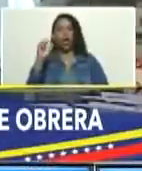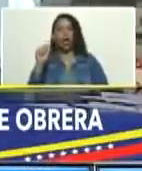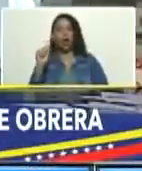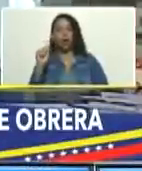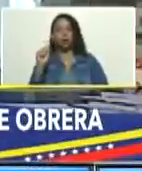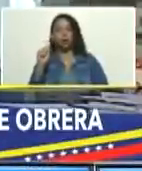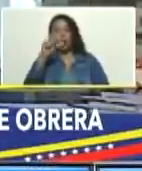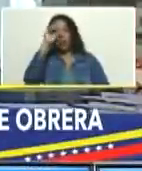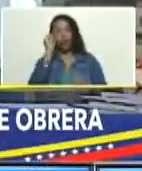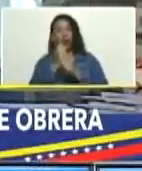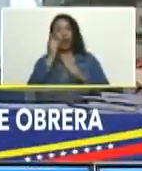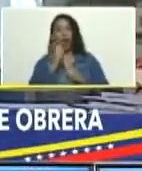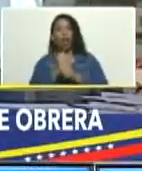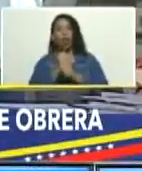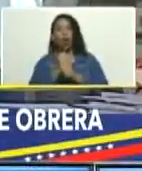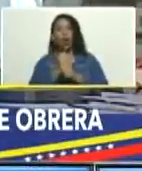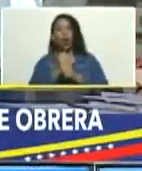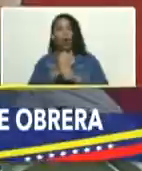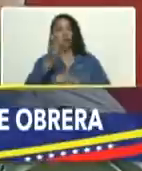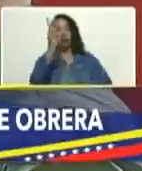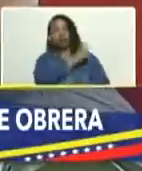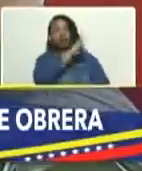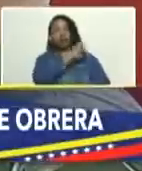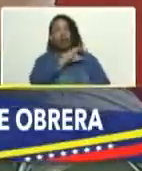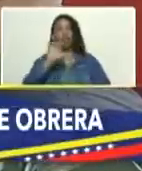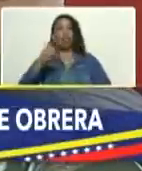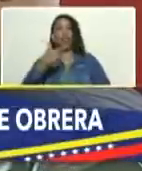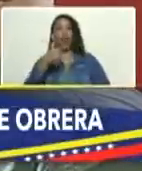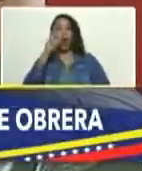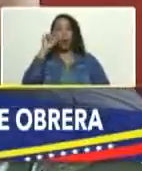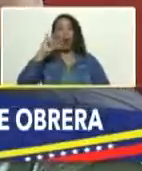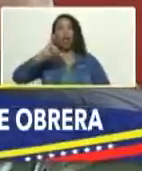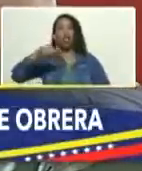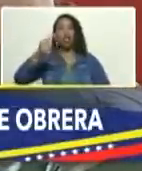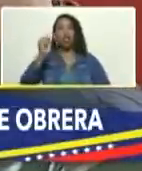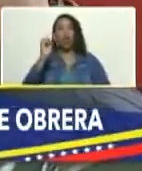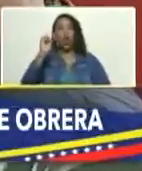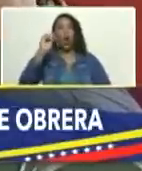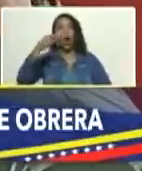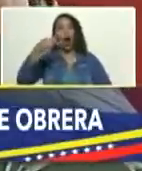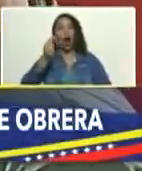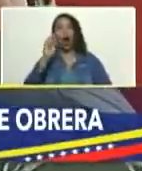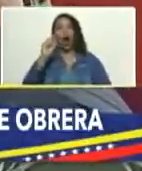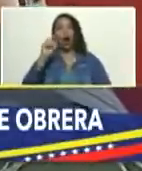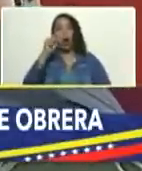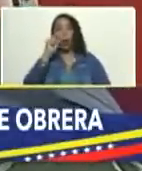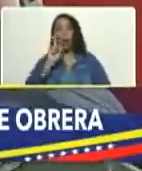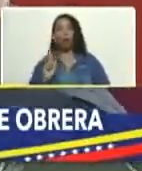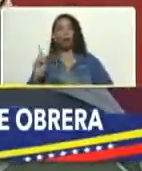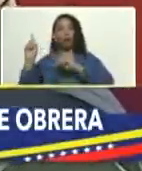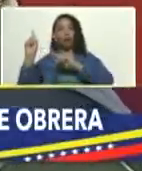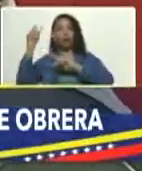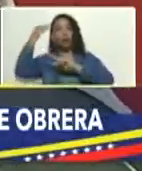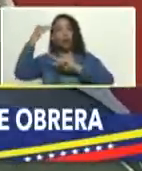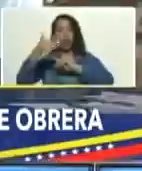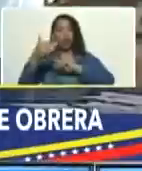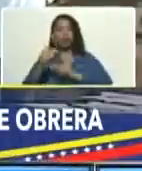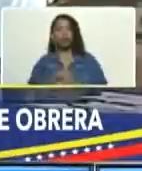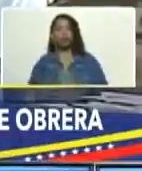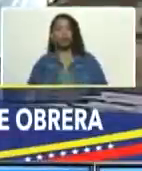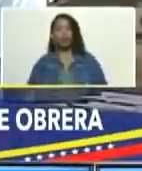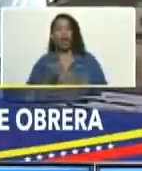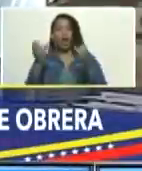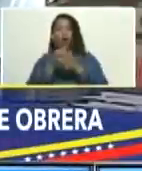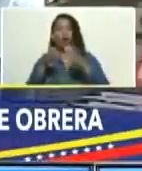defensa integral Miranda, general de división, Johan Alexander Hernández Lares, y al general de